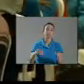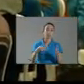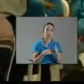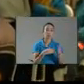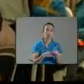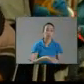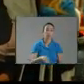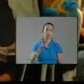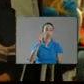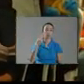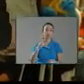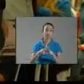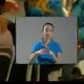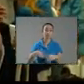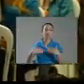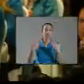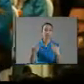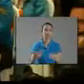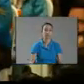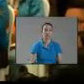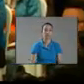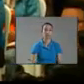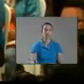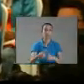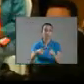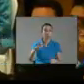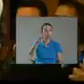¡Que se vengan a Chile!